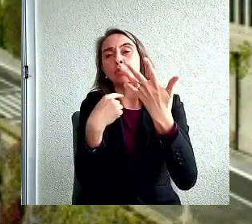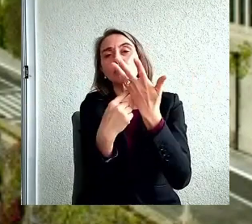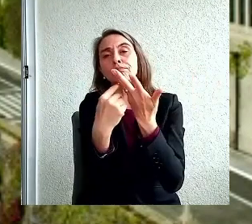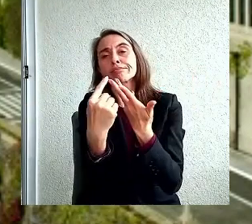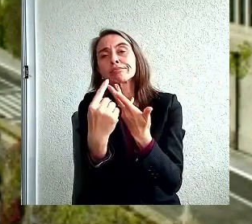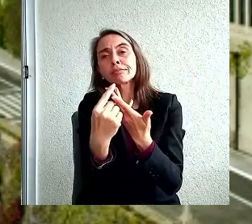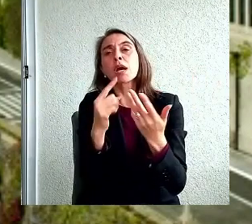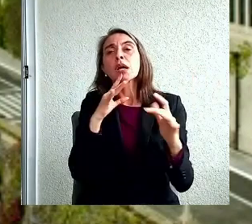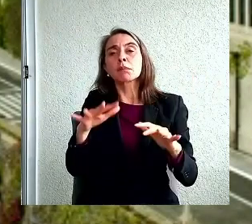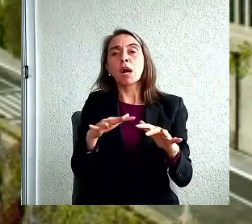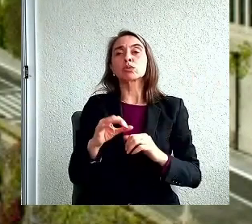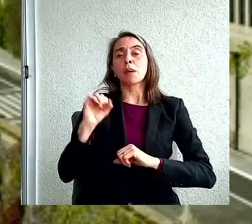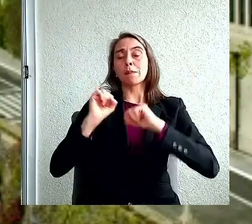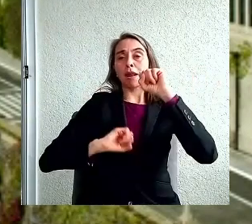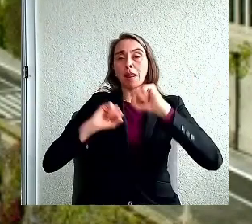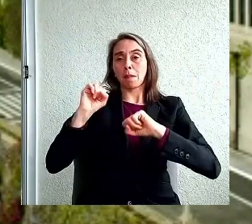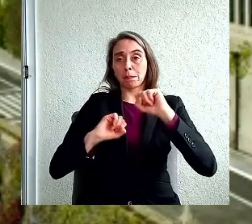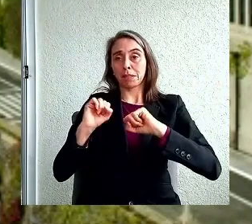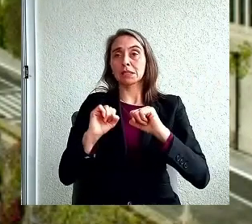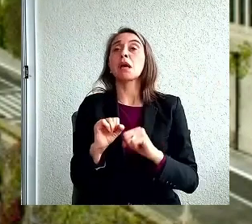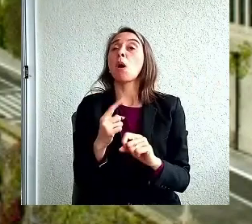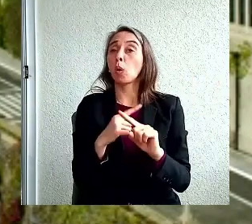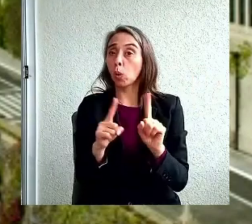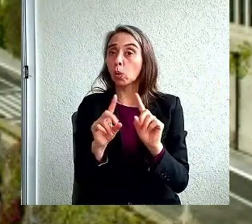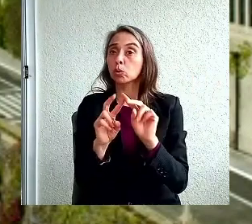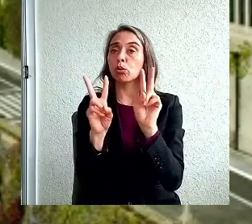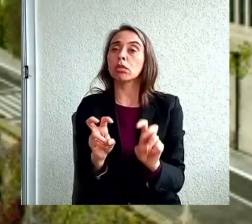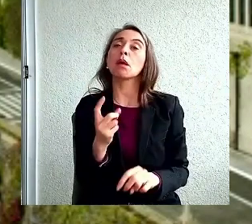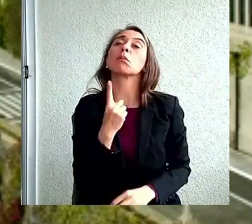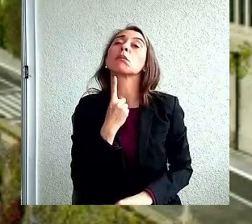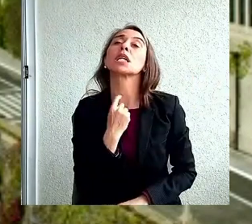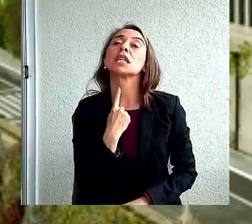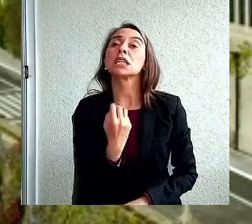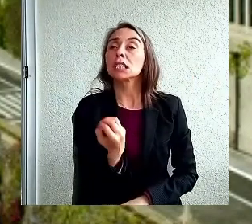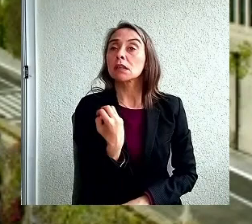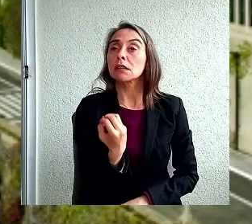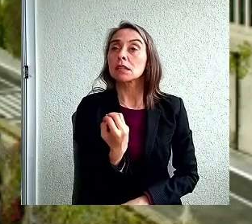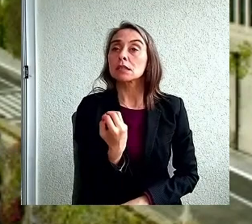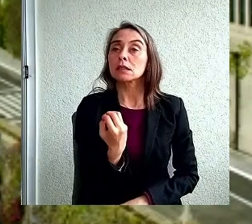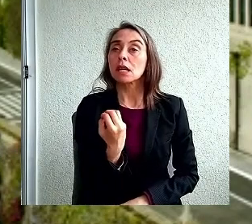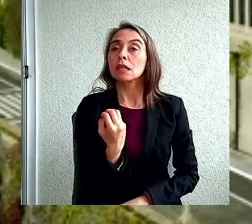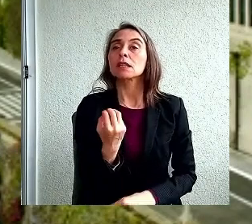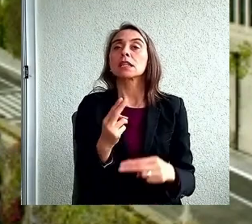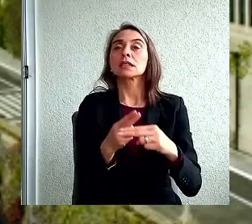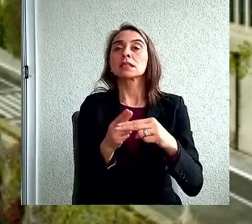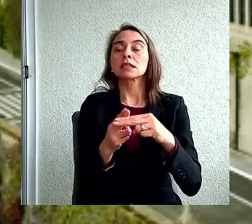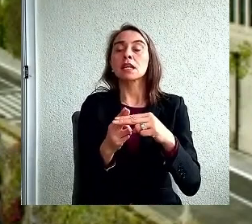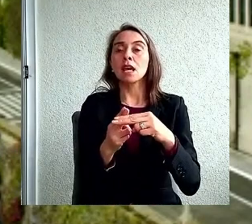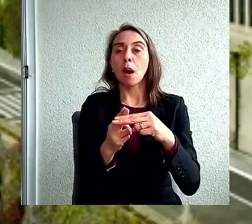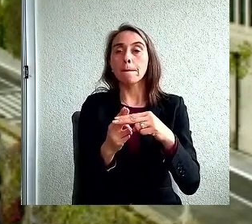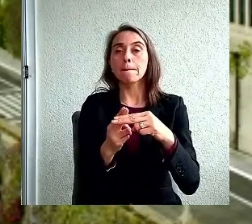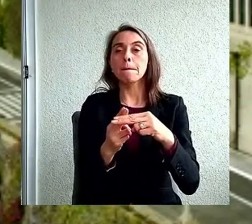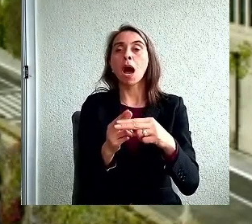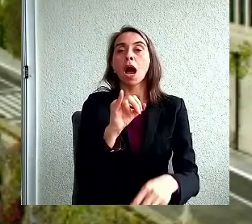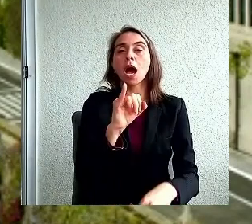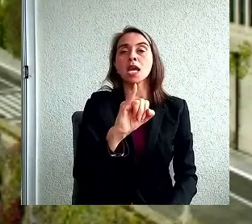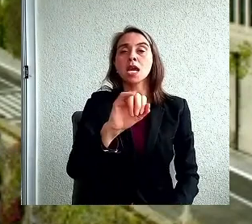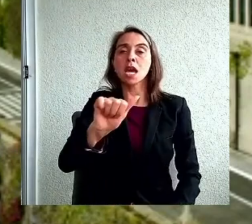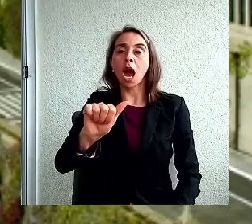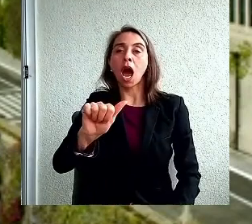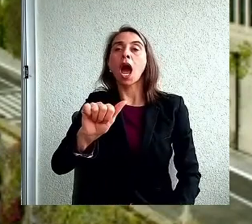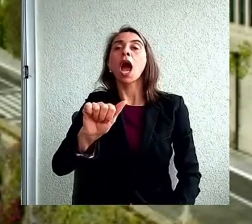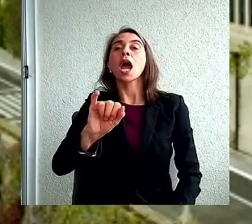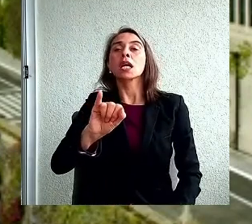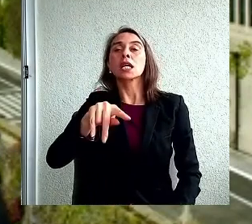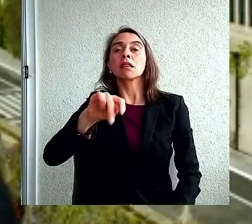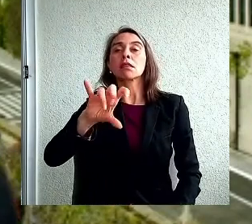hay un aspecto interesante de inteligencia artificial aplicado, digamos, a este tipo de industria